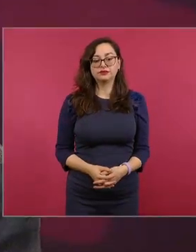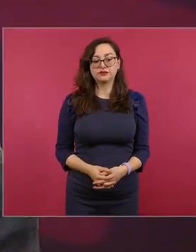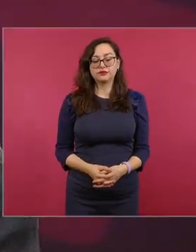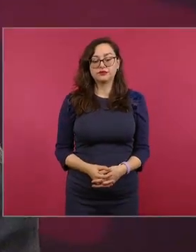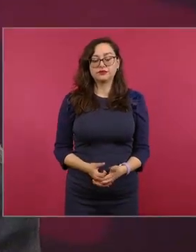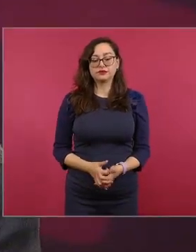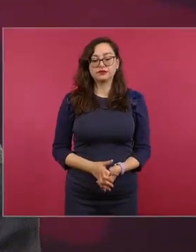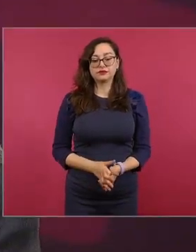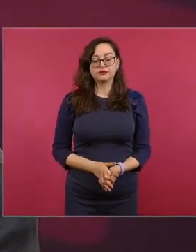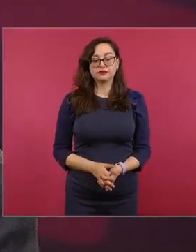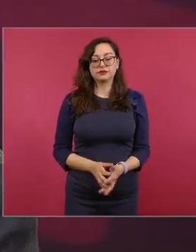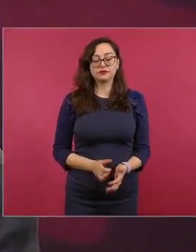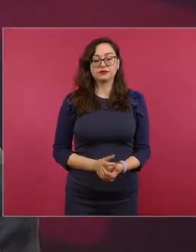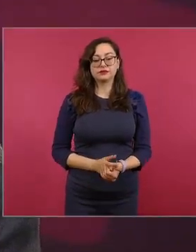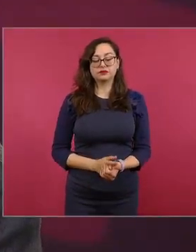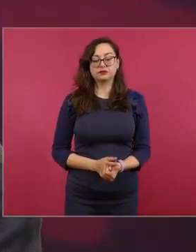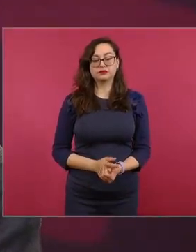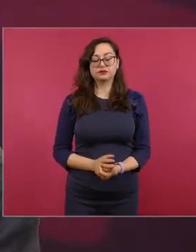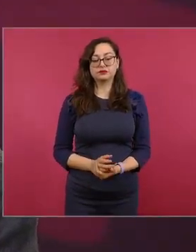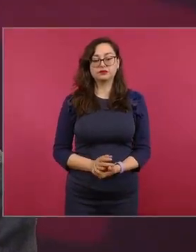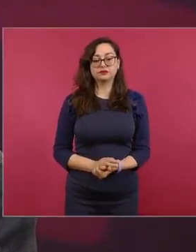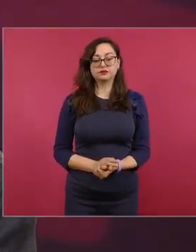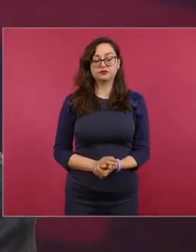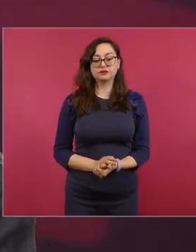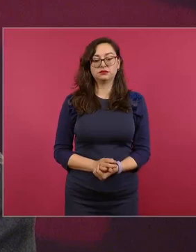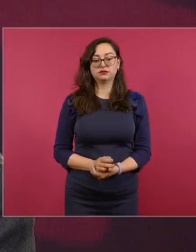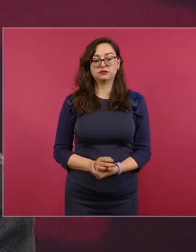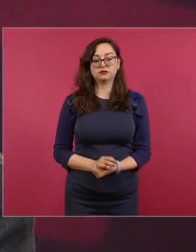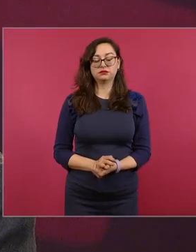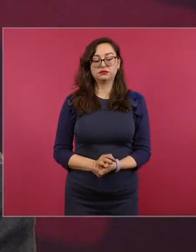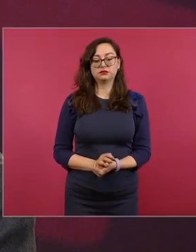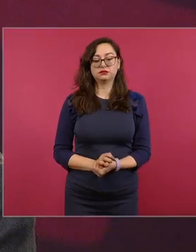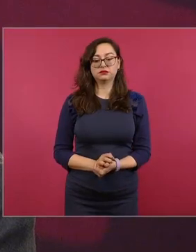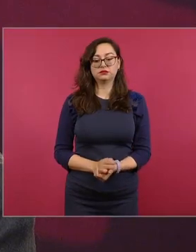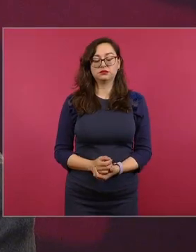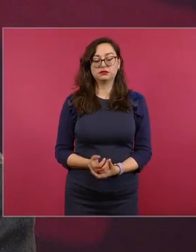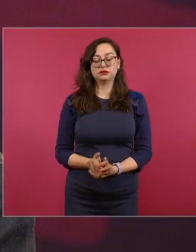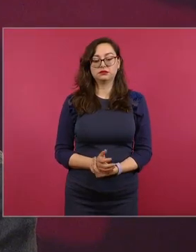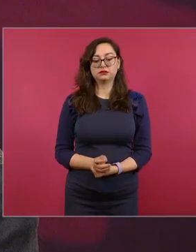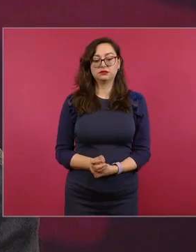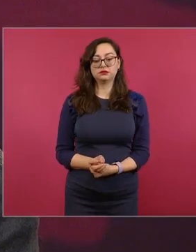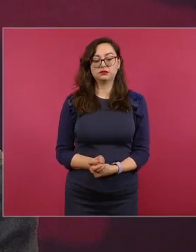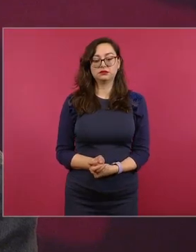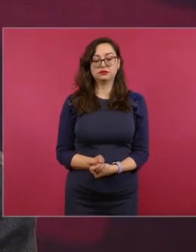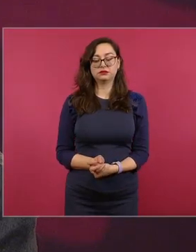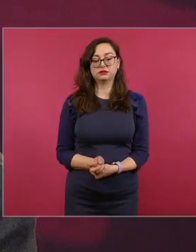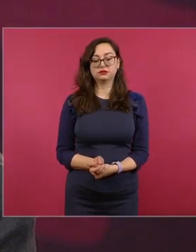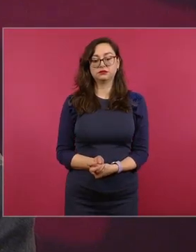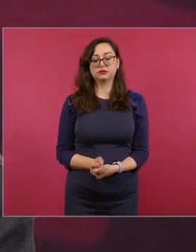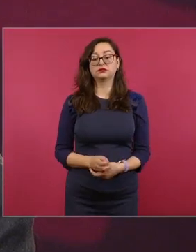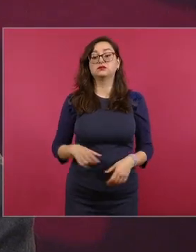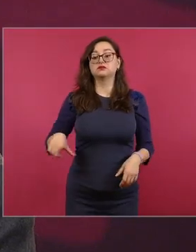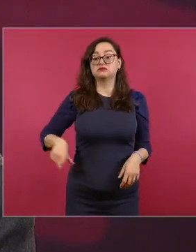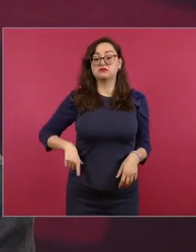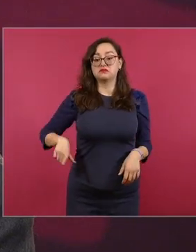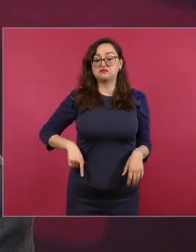si no hubiese gobiernos autoritarios